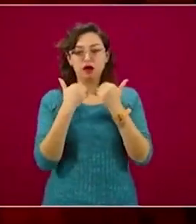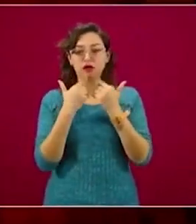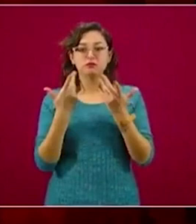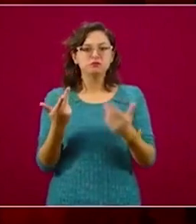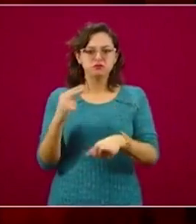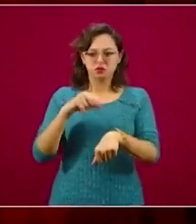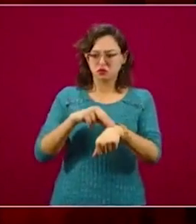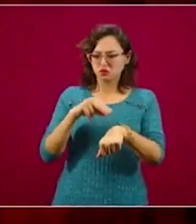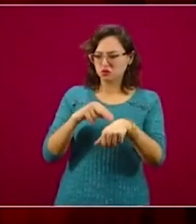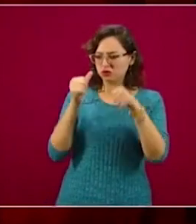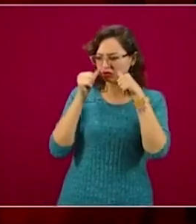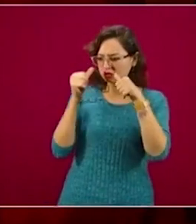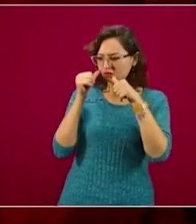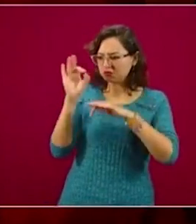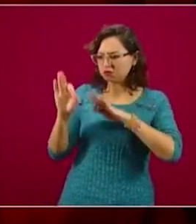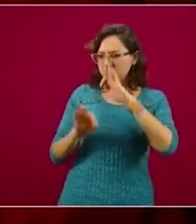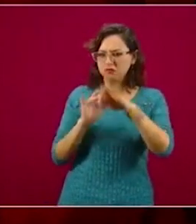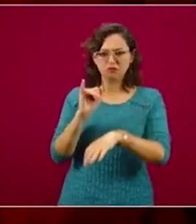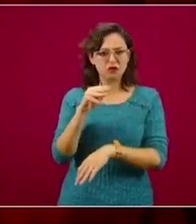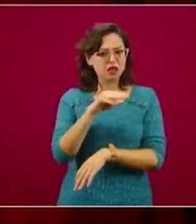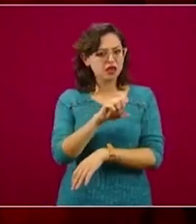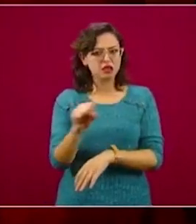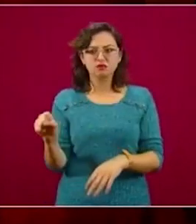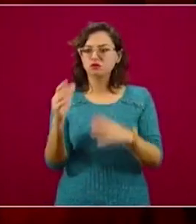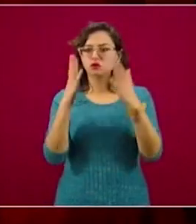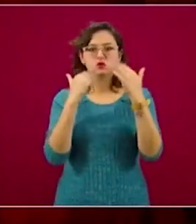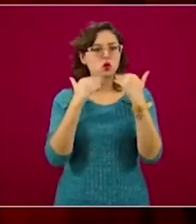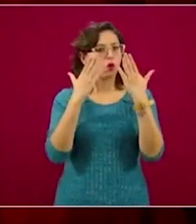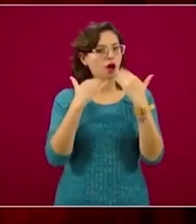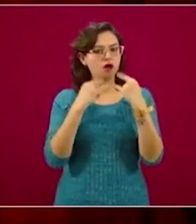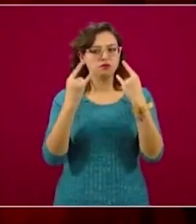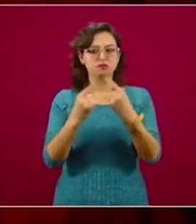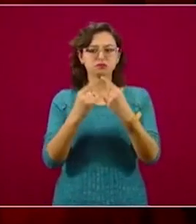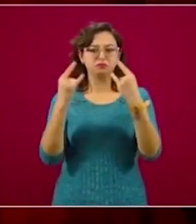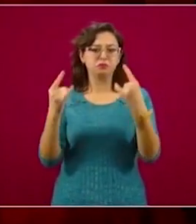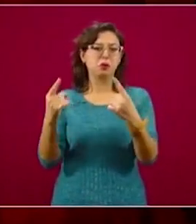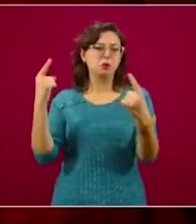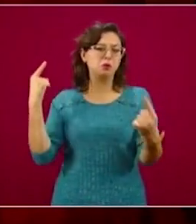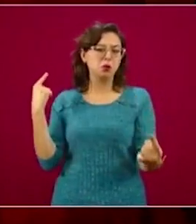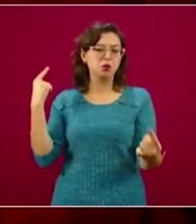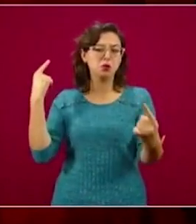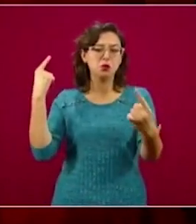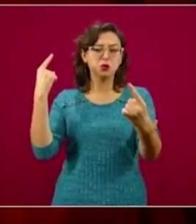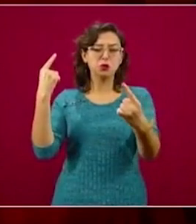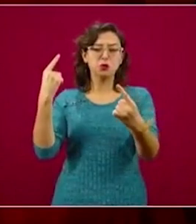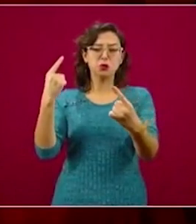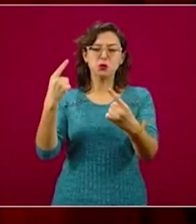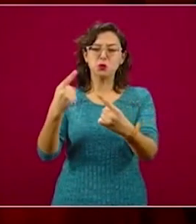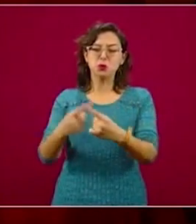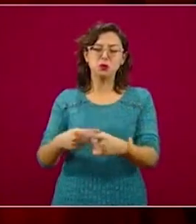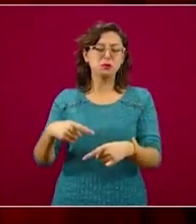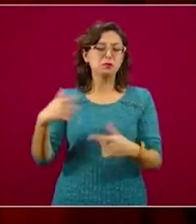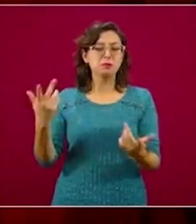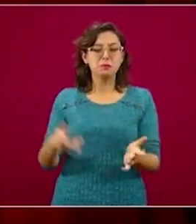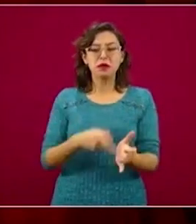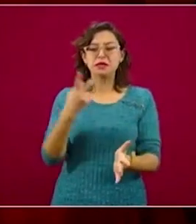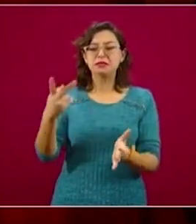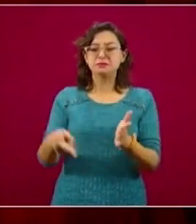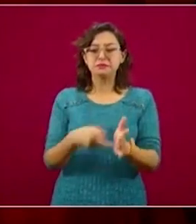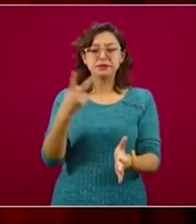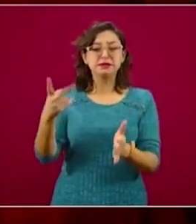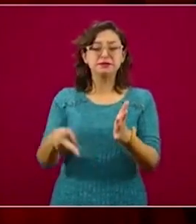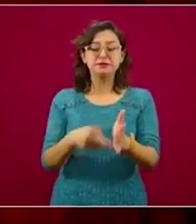históricamente en nuestro país. De hecho, este comercial, este spot nos ayudó a